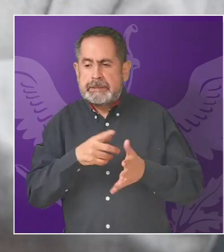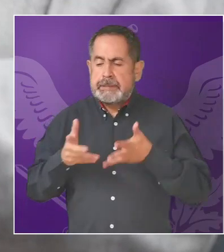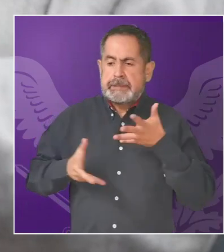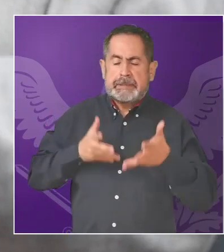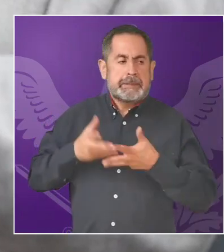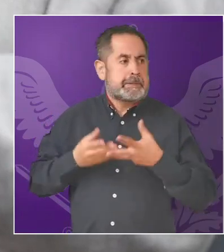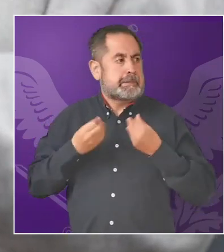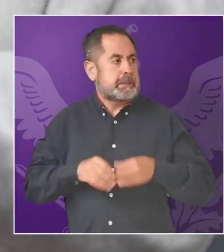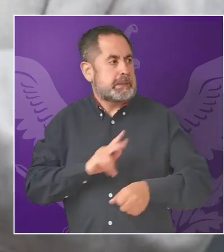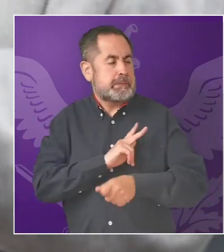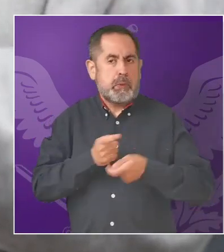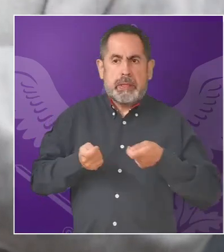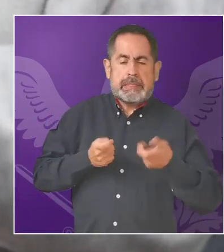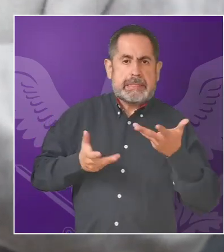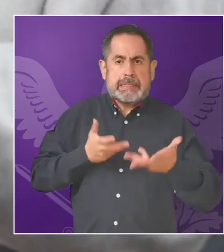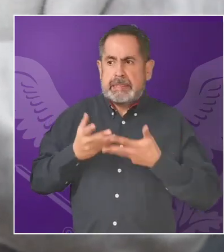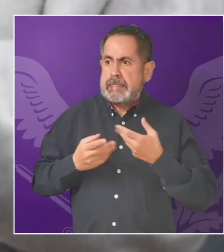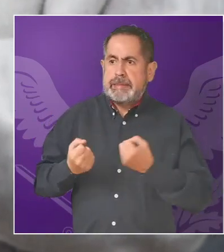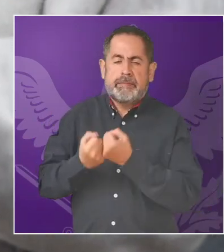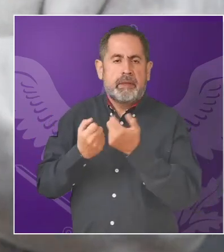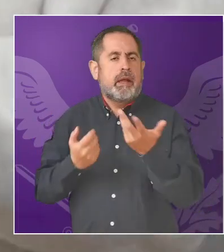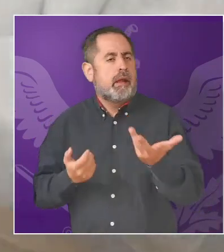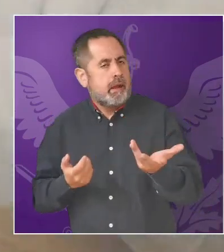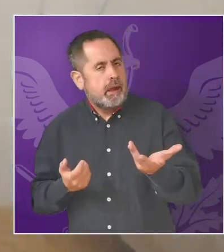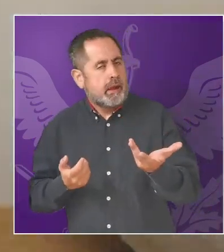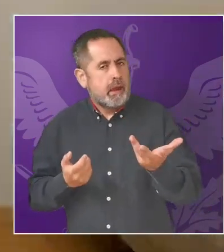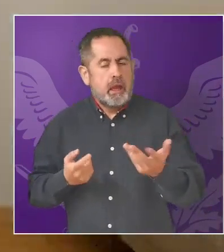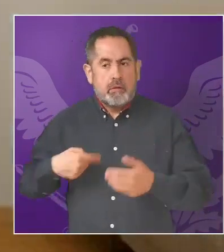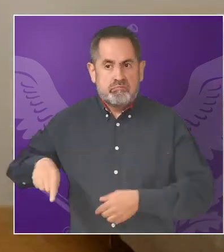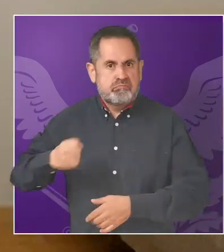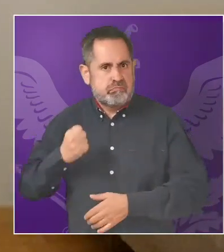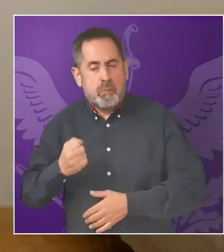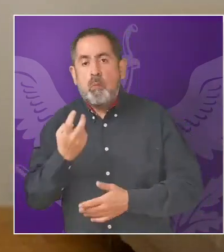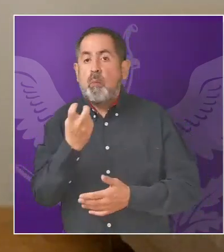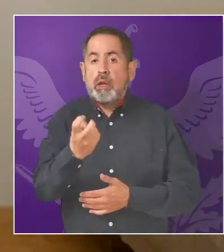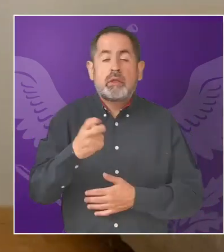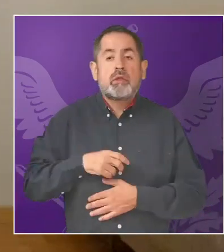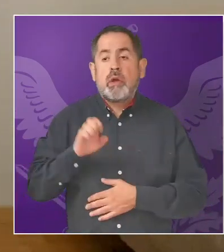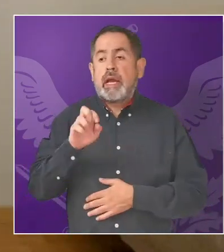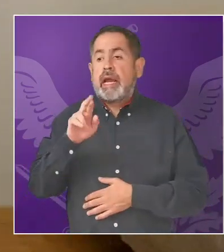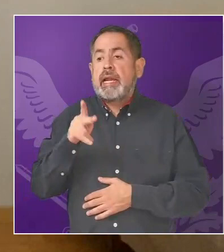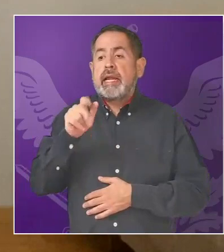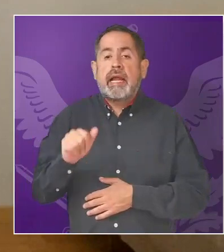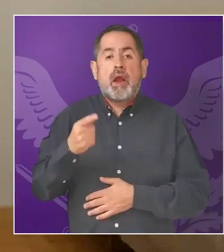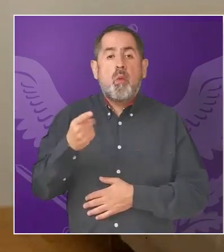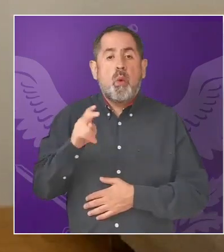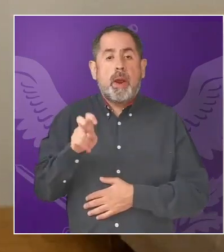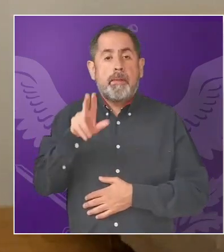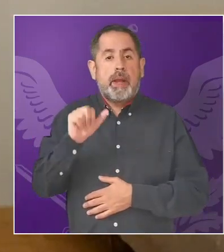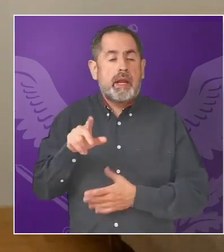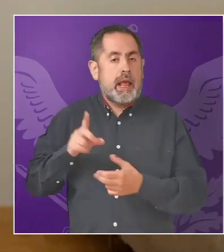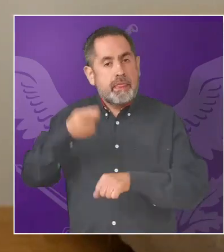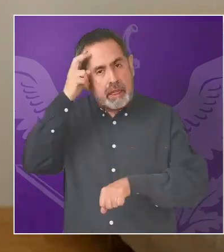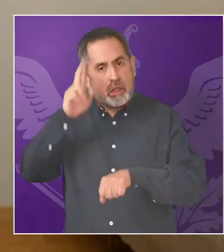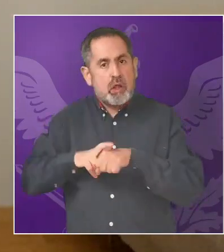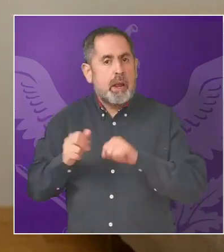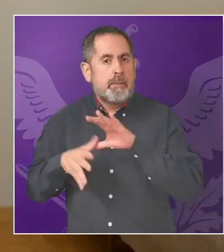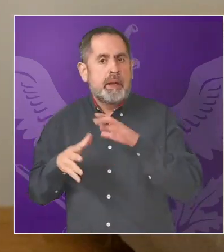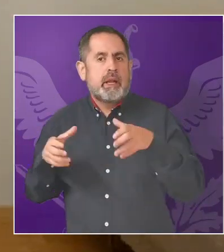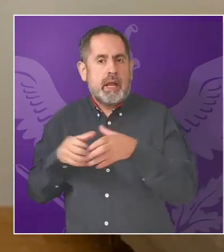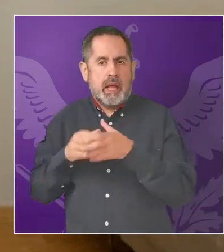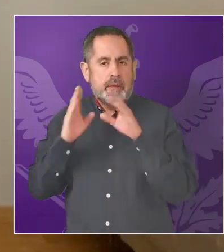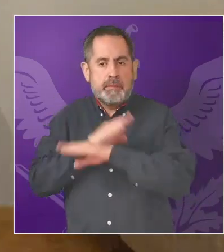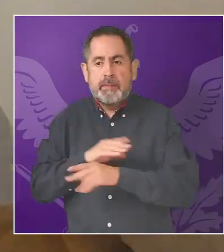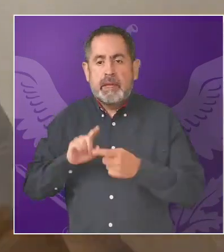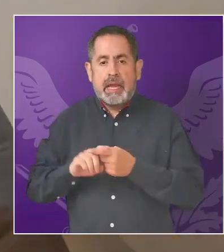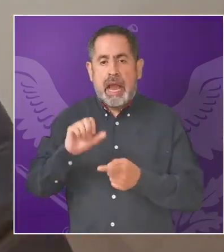las relaciones de poder basadas en el género. Para este conversatorio, Erika Guevara Rosas, directora para las Américas de Amnistía